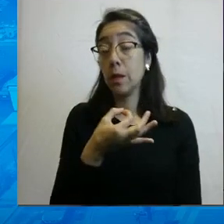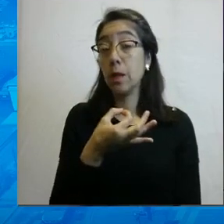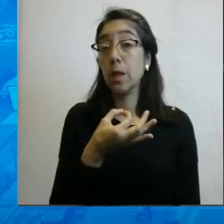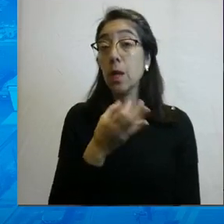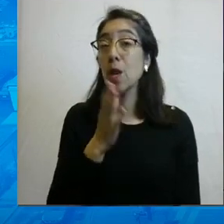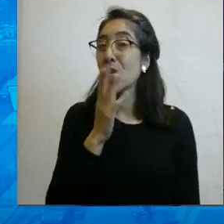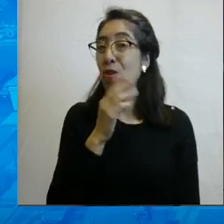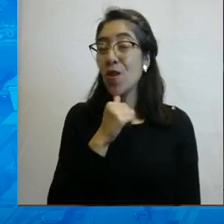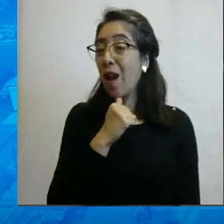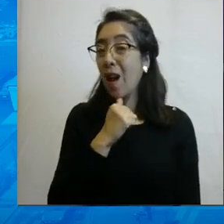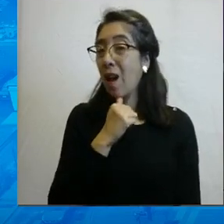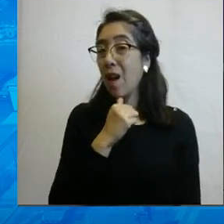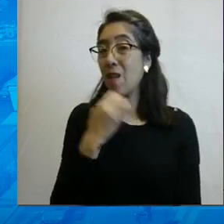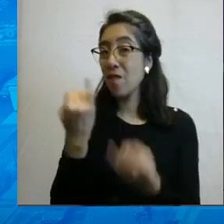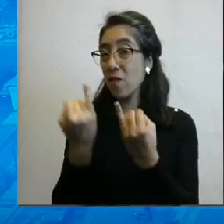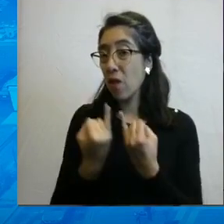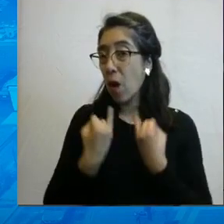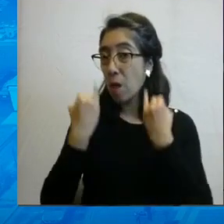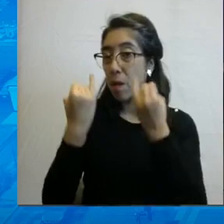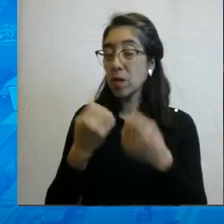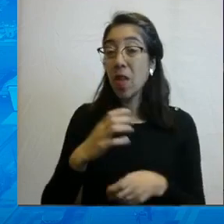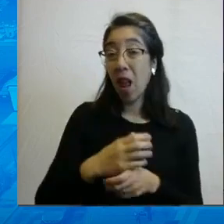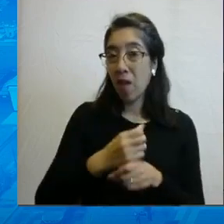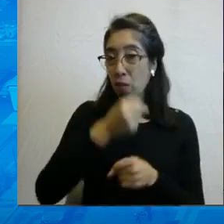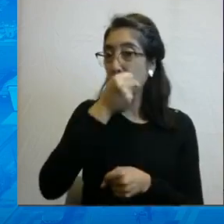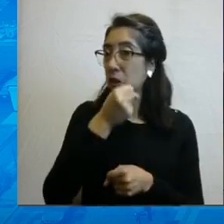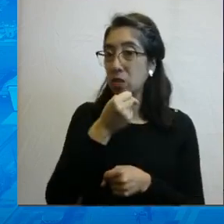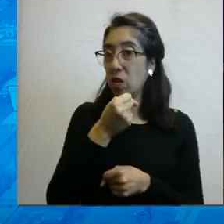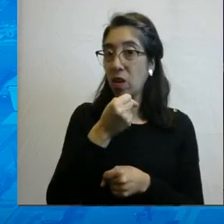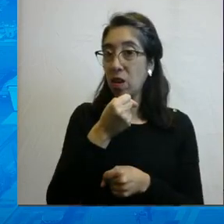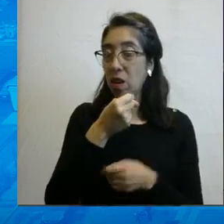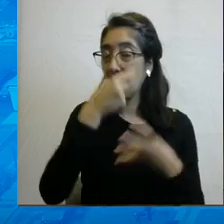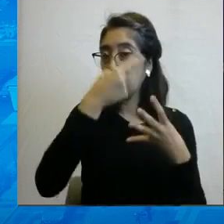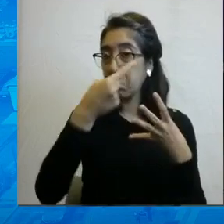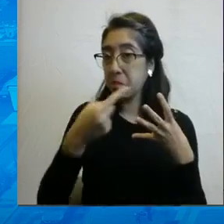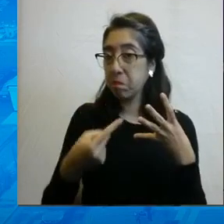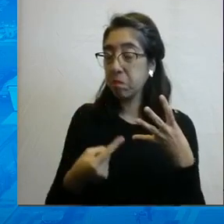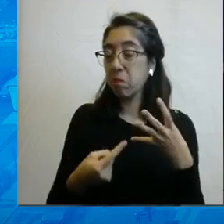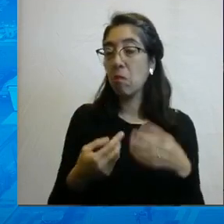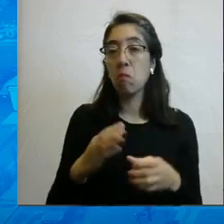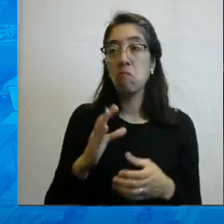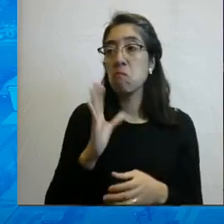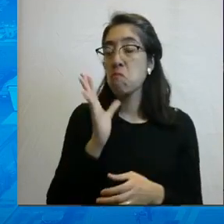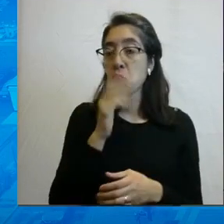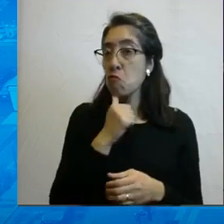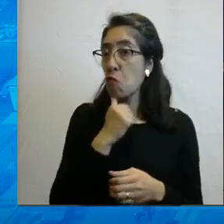de las fundaciones, hacerlo presente. No ha llegado la información de los permisos que